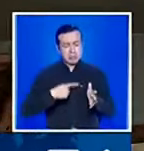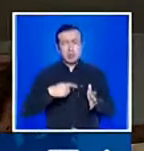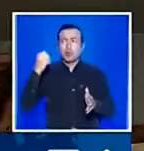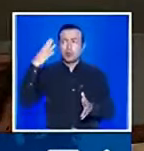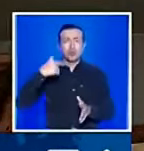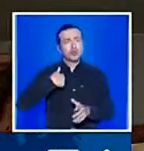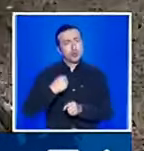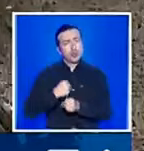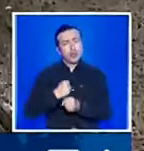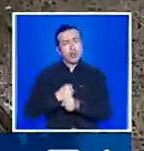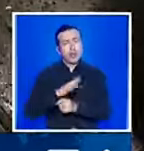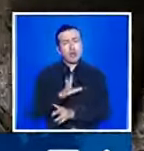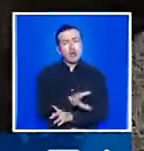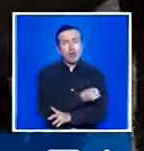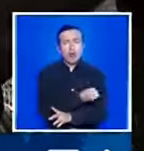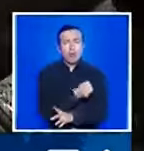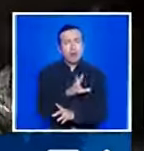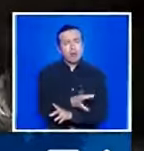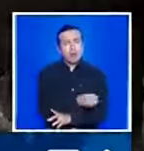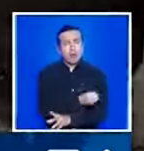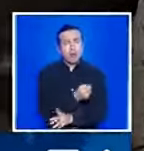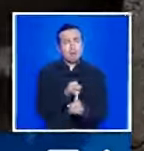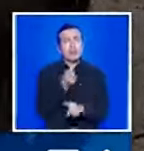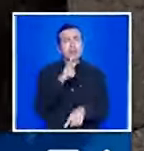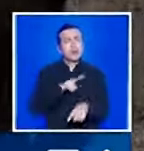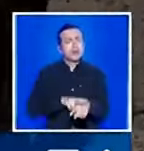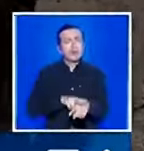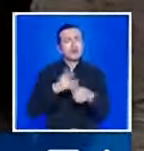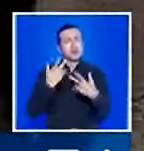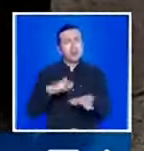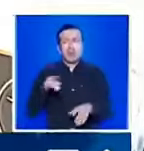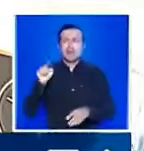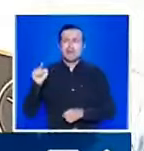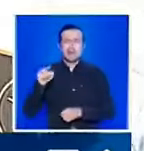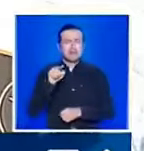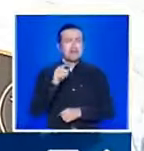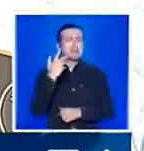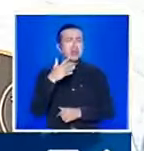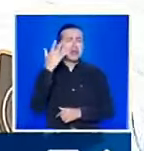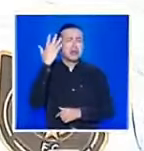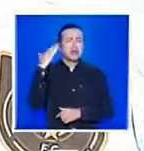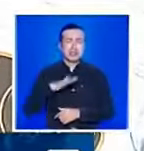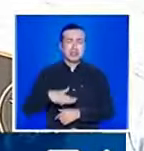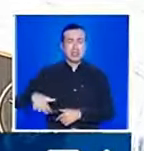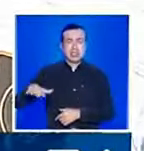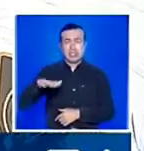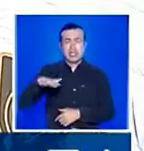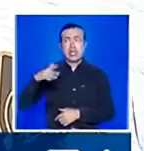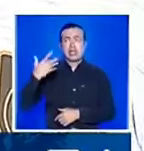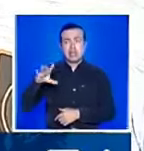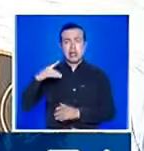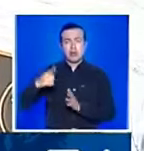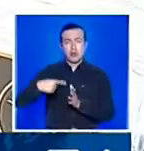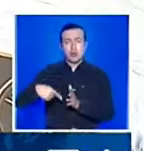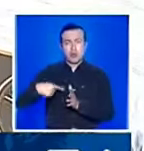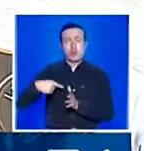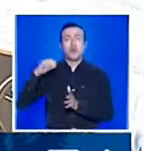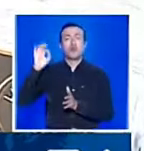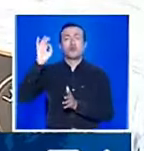trabajo, que no es el primer generador que se roban. Estos individuos ya vienen robando desde el sector del Quinche los generadores. Ese día